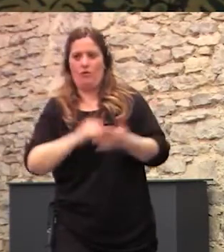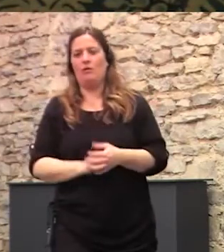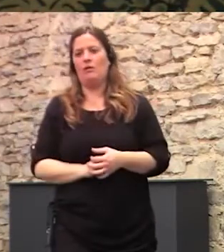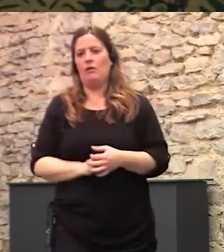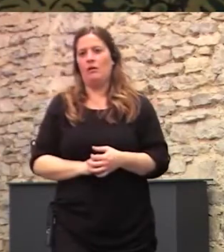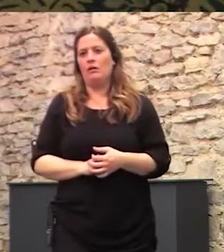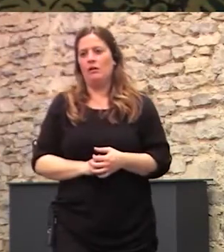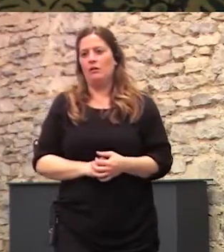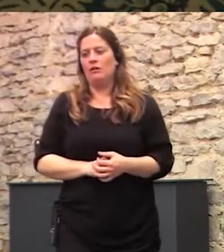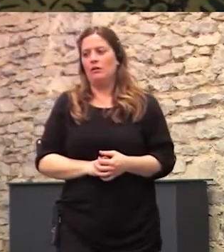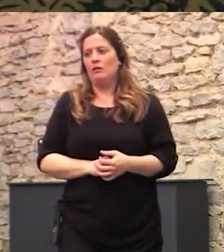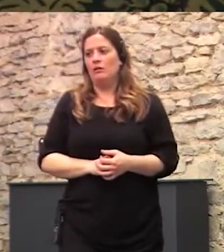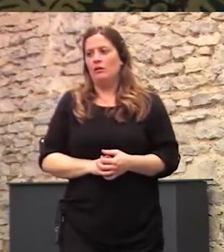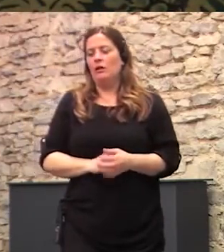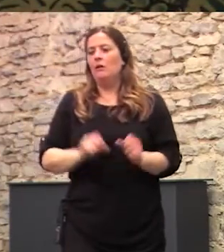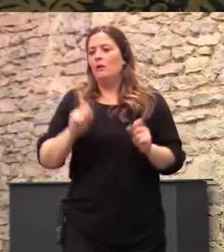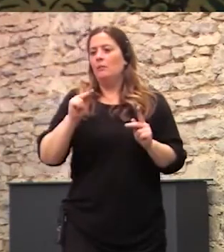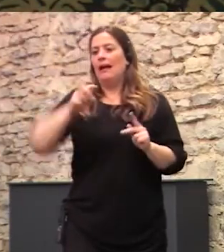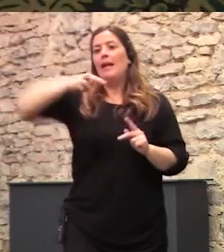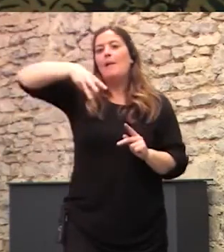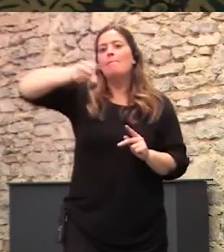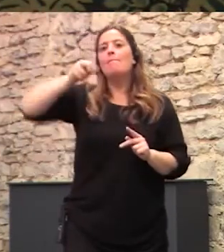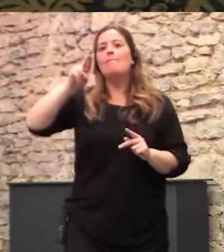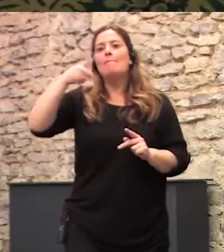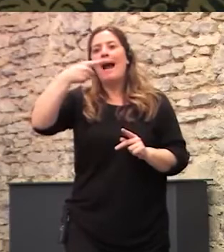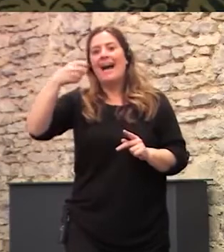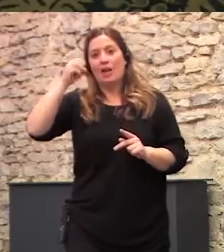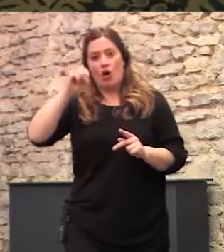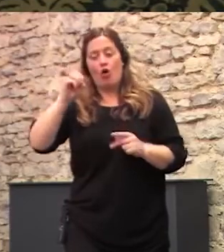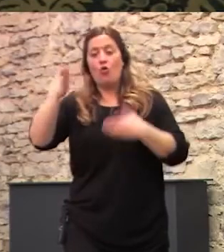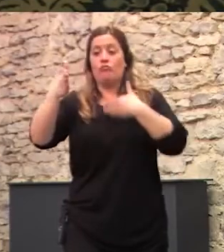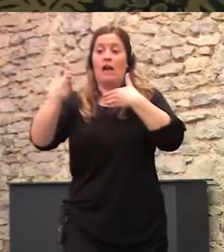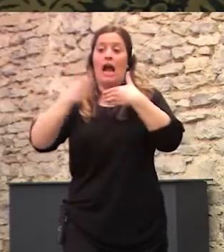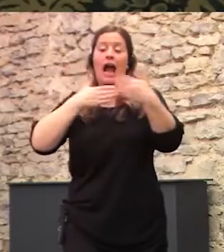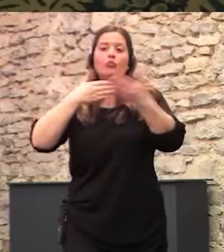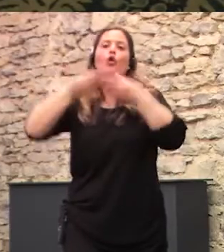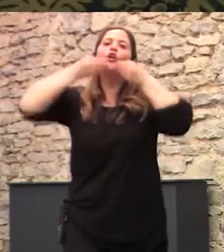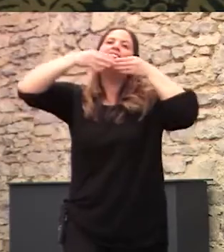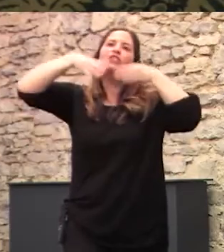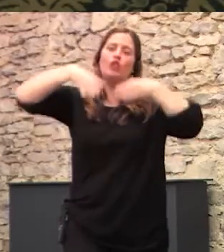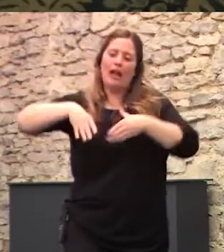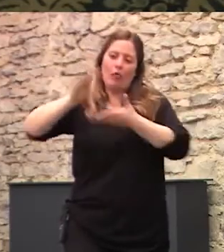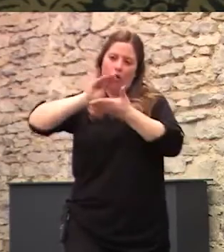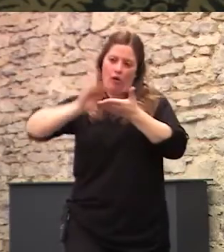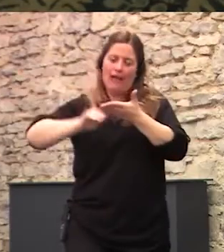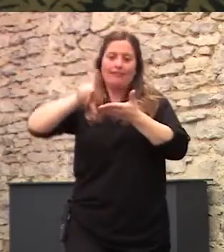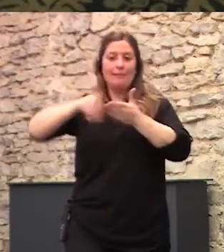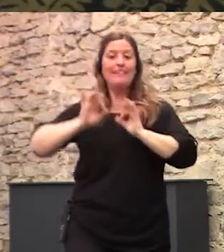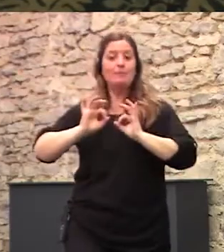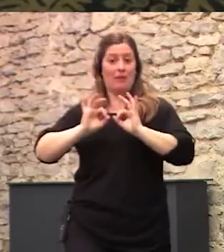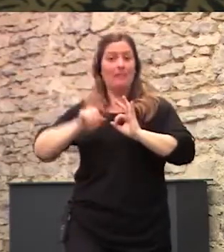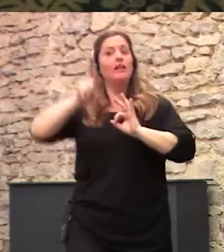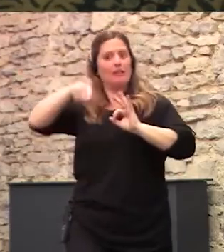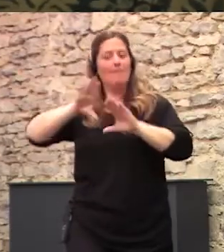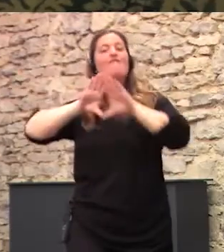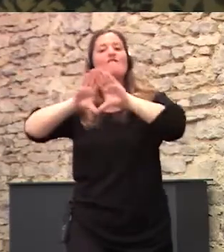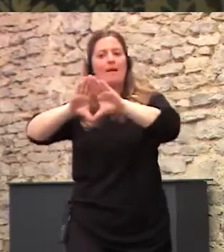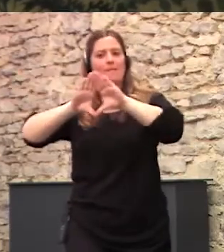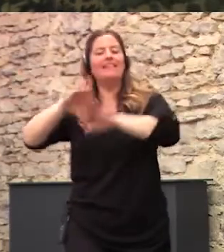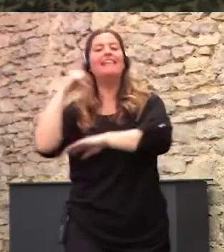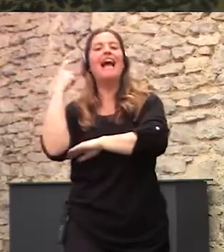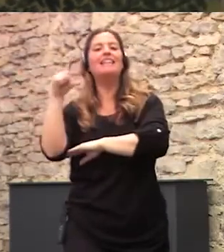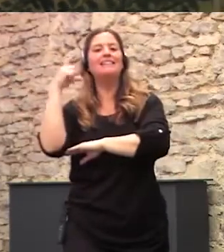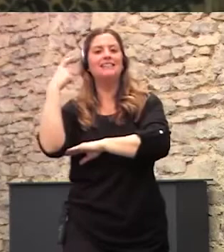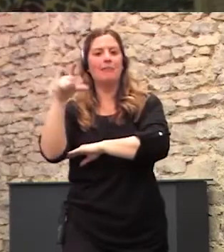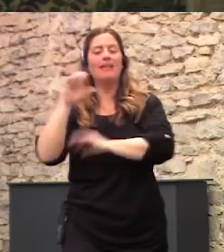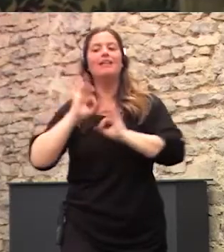Vale. Margot Batran es una historiadora, especialista también, y feminista islámica, especialista